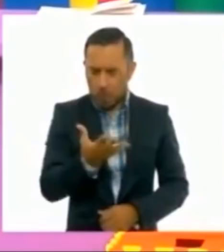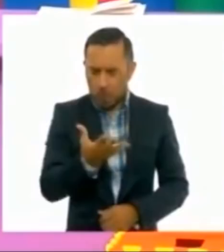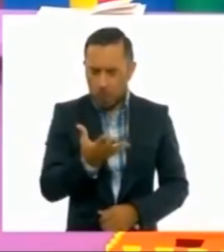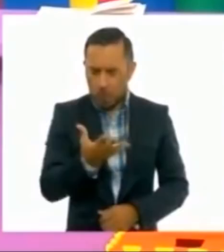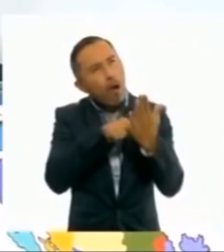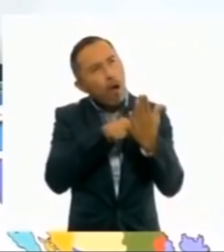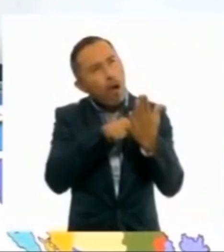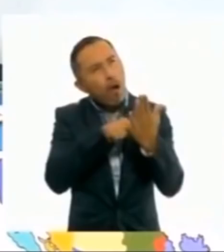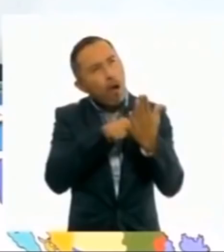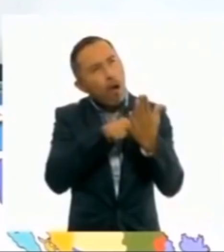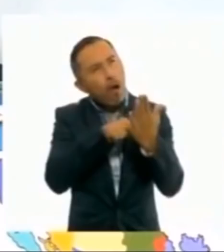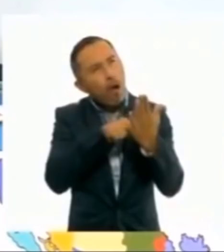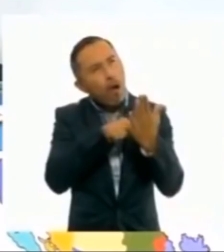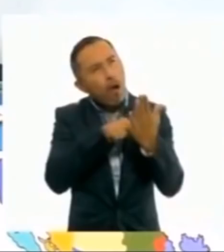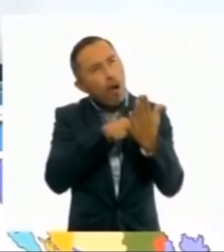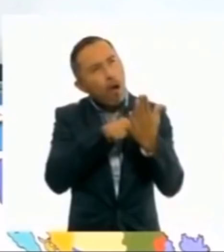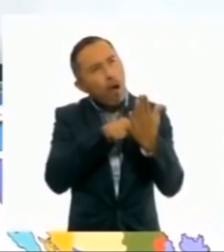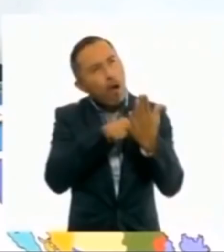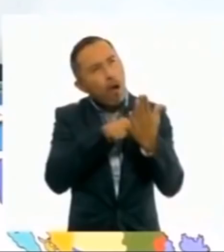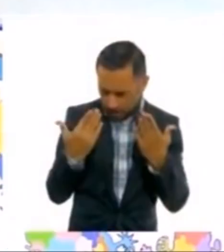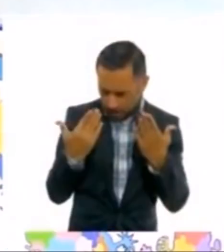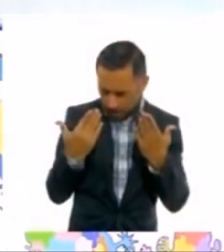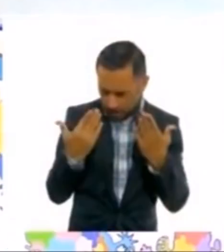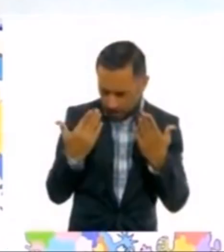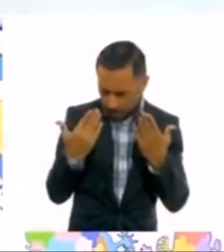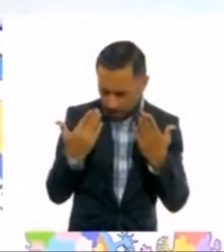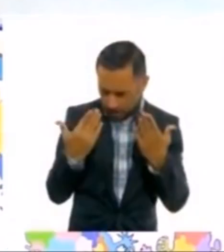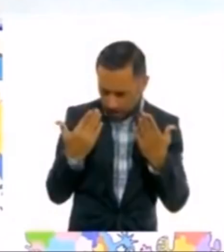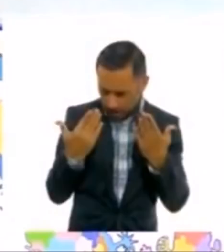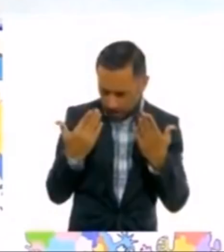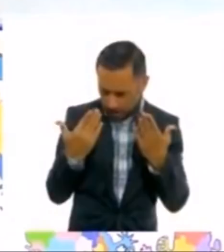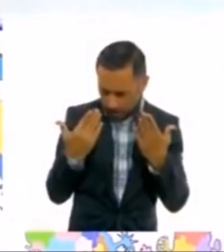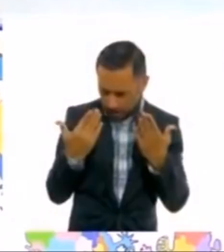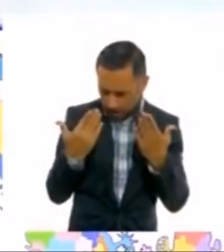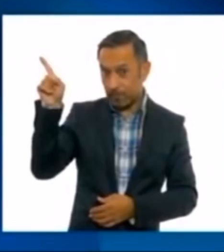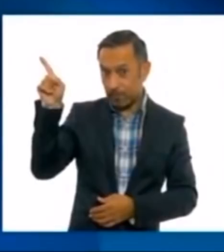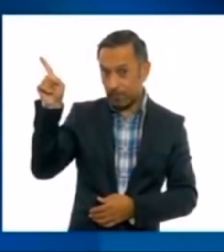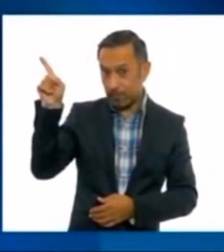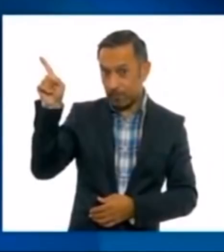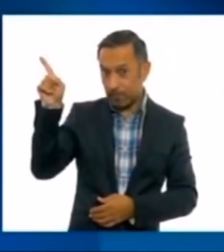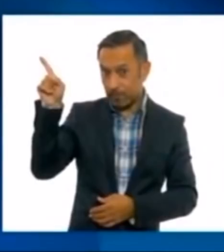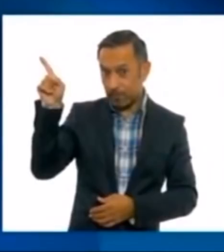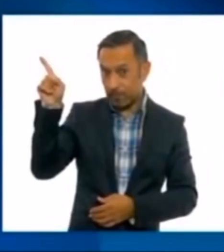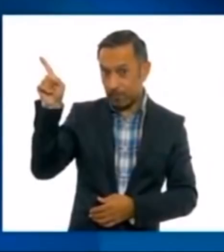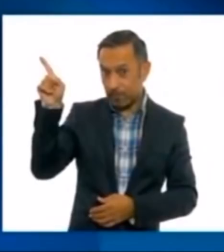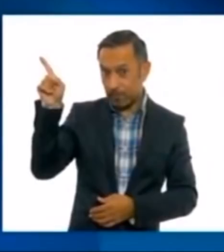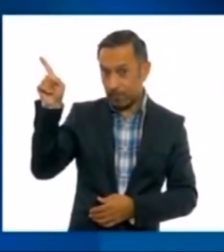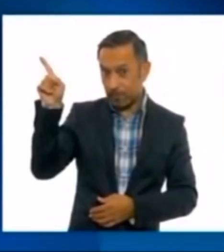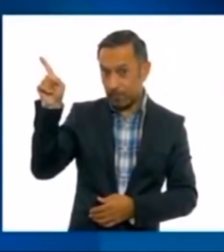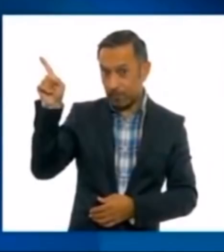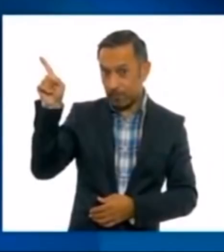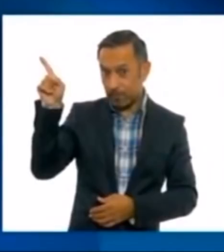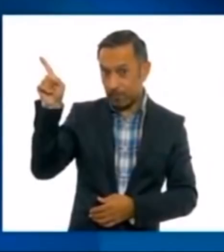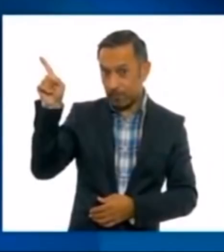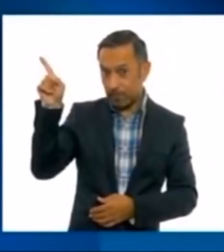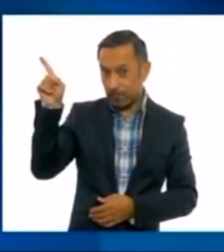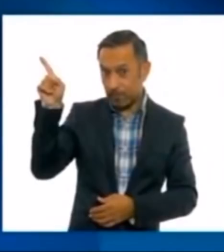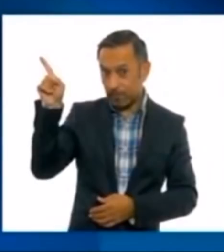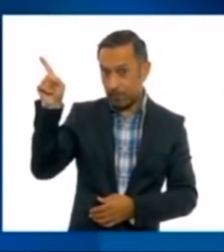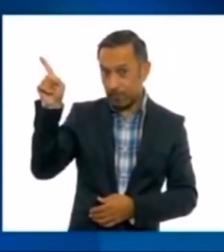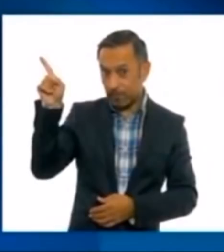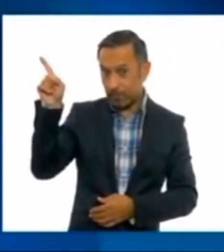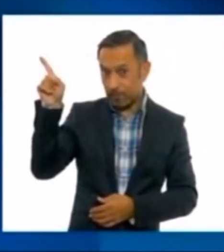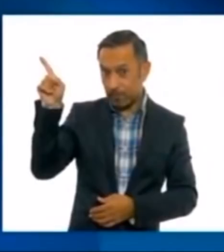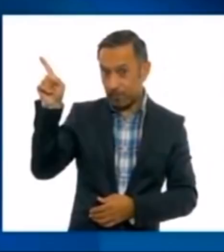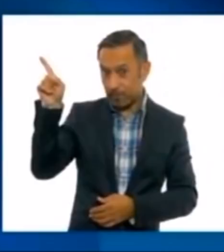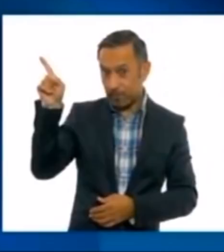lírica. ¿Qué características dirías que compartes? ¿Cuáles lo hacen diferente? Como ustedes saben, la mejor forma de saber de un texto es